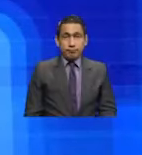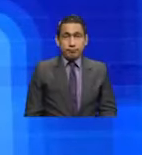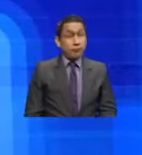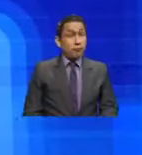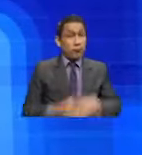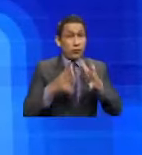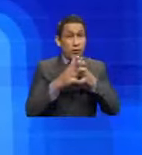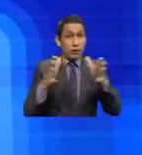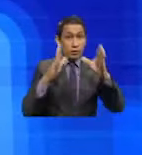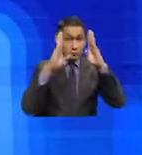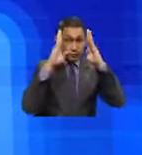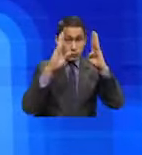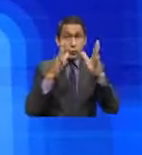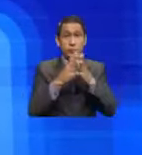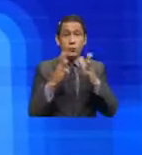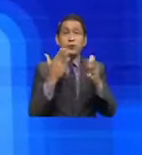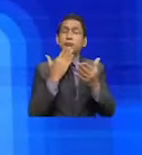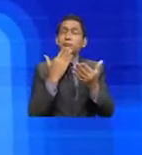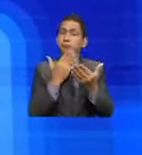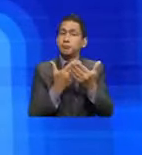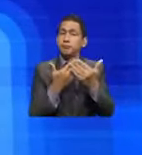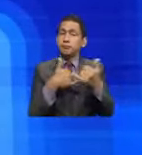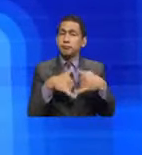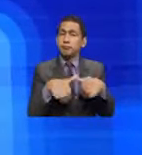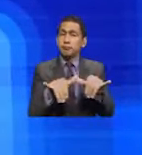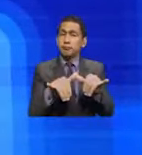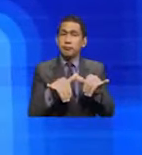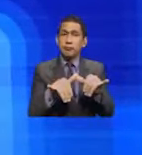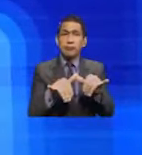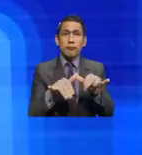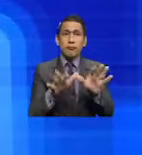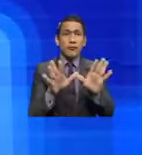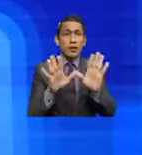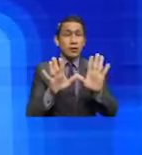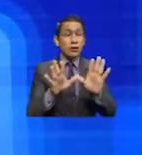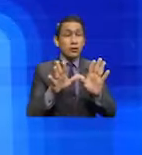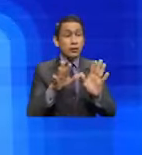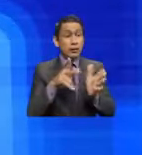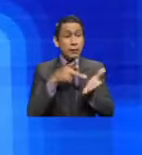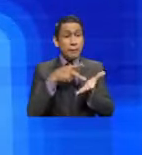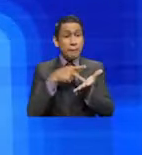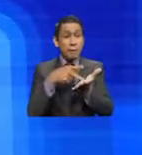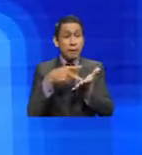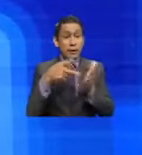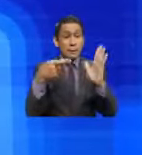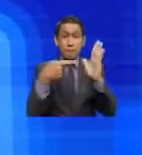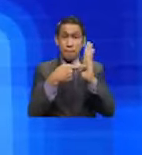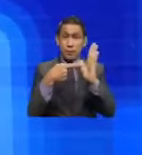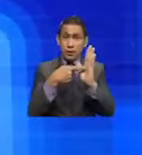Pendientes, Daniel, muchísimas gracias. Y continúan los descuentos en el pago del impuesto predial en